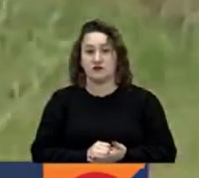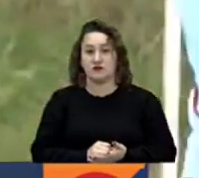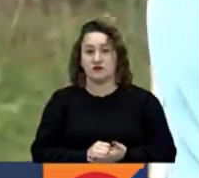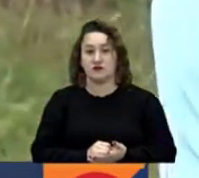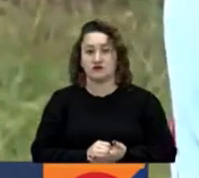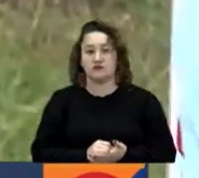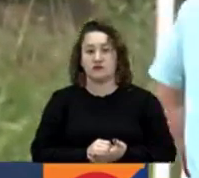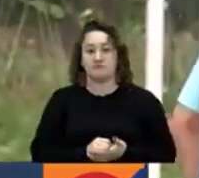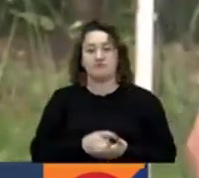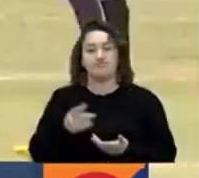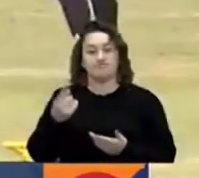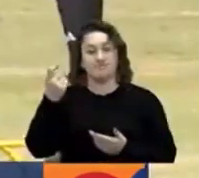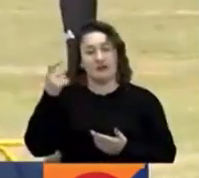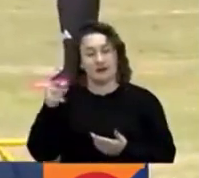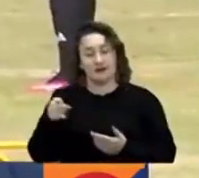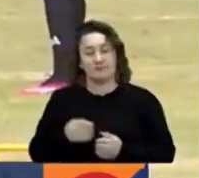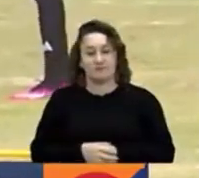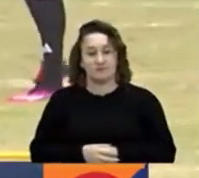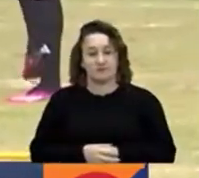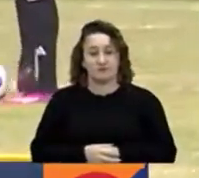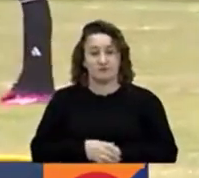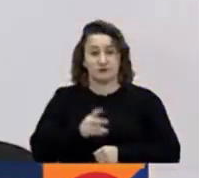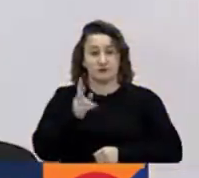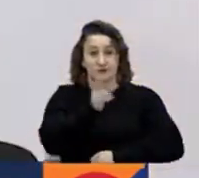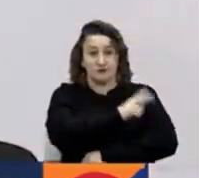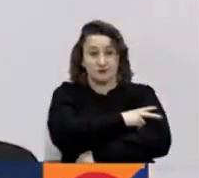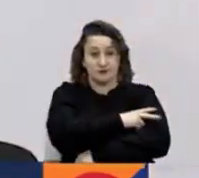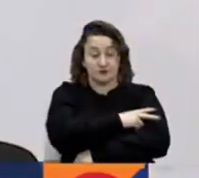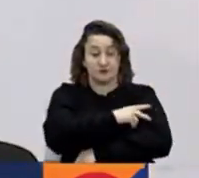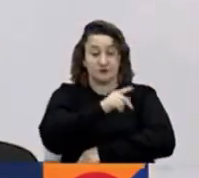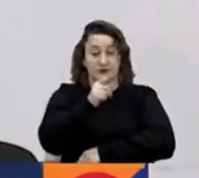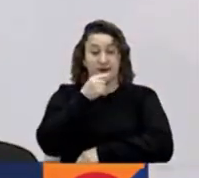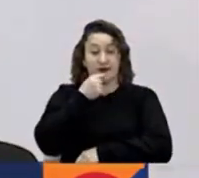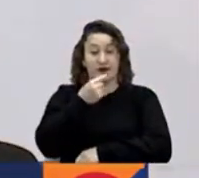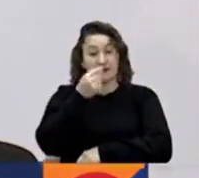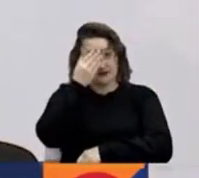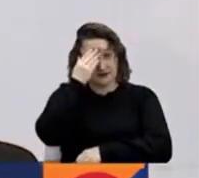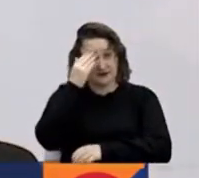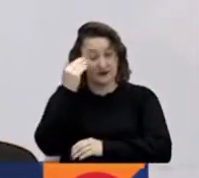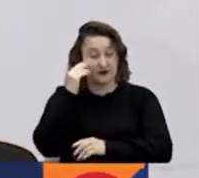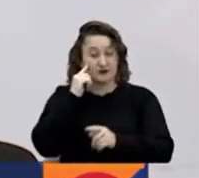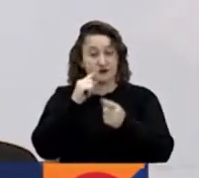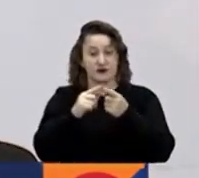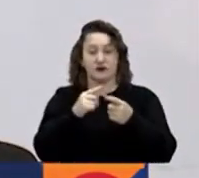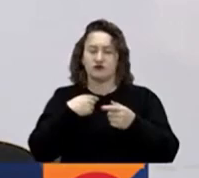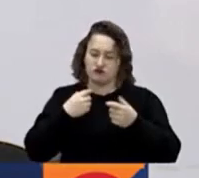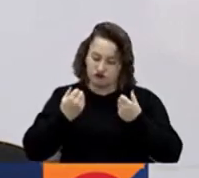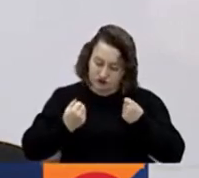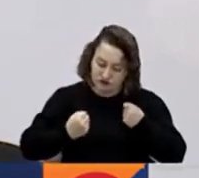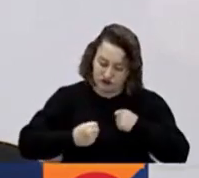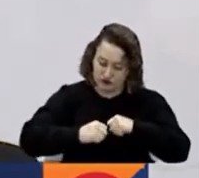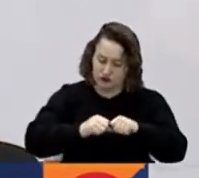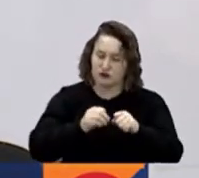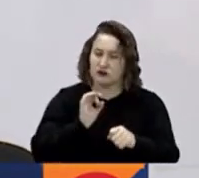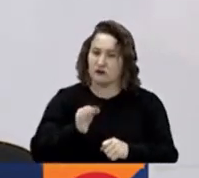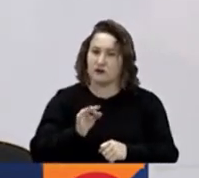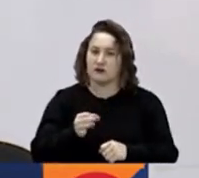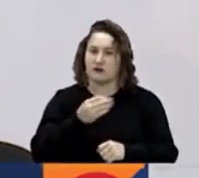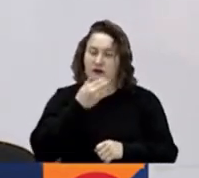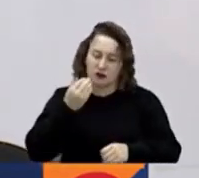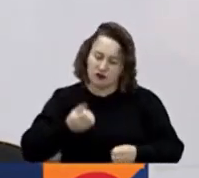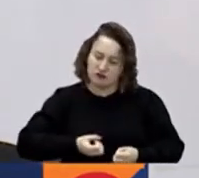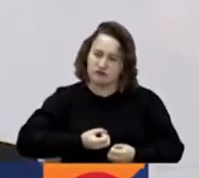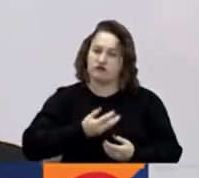el capitán Gustavo Puerta sabe cuál es su misión. Siempre me he esforzado por dar lo mejor de